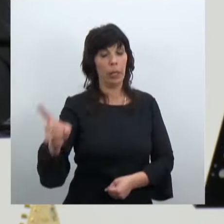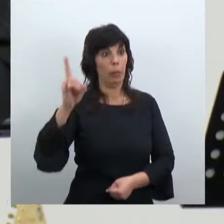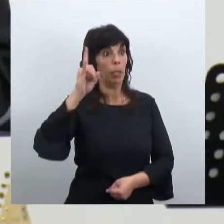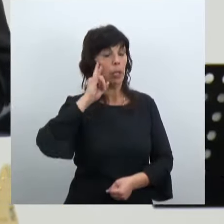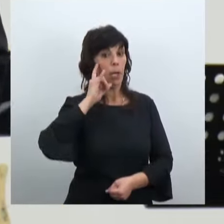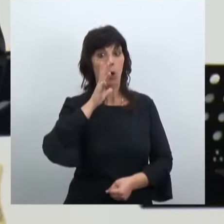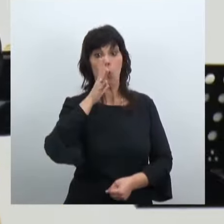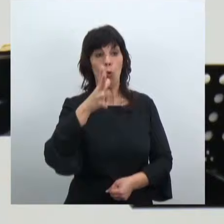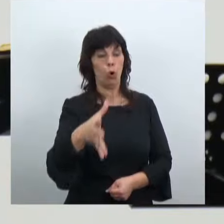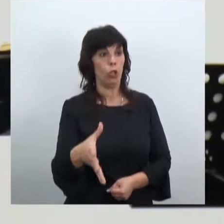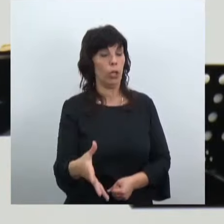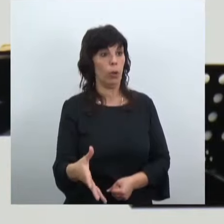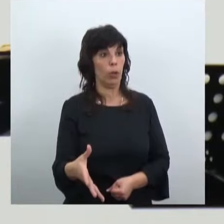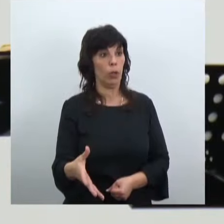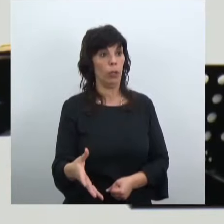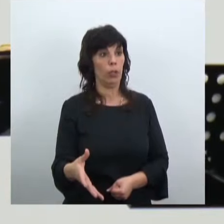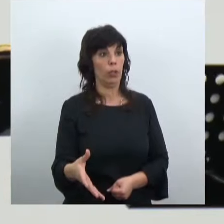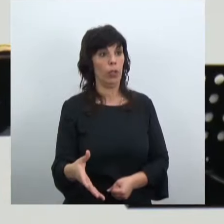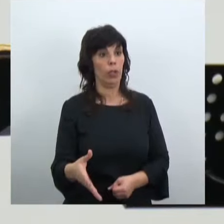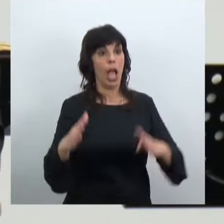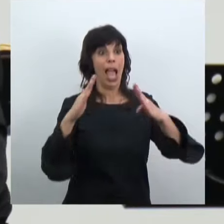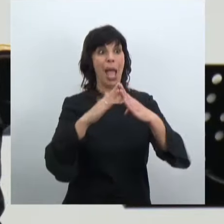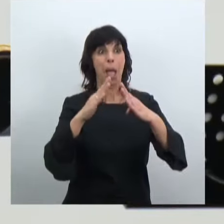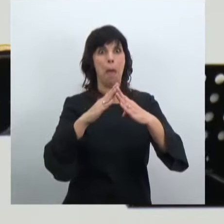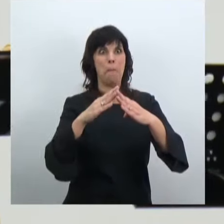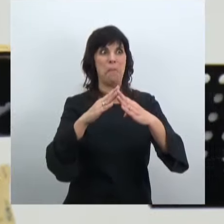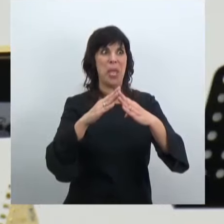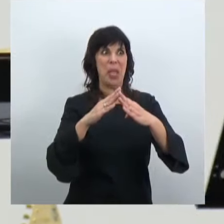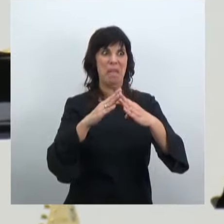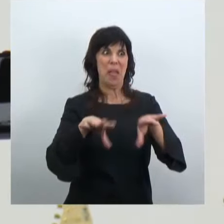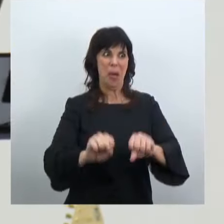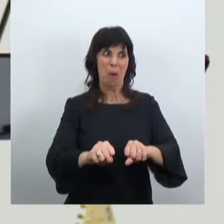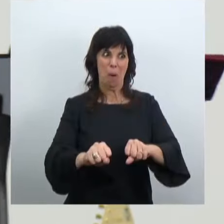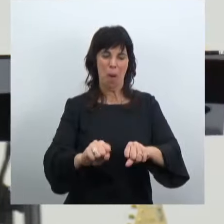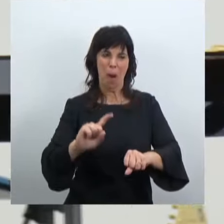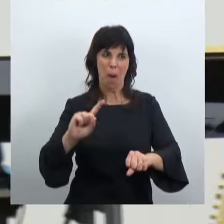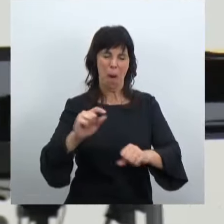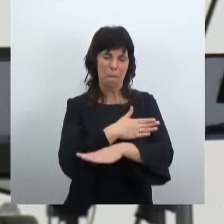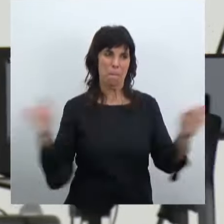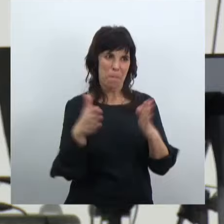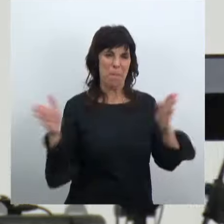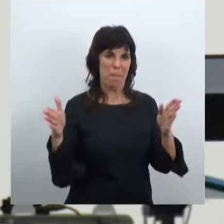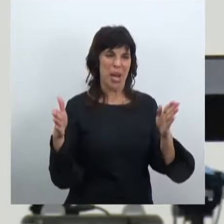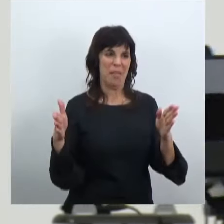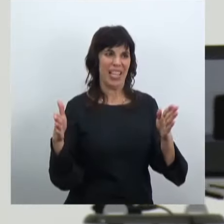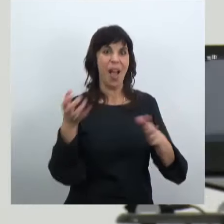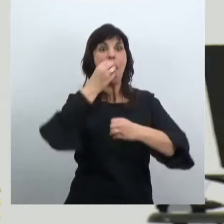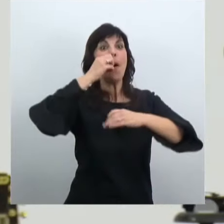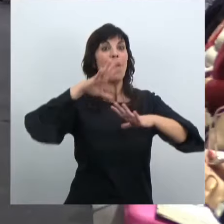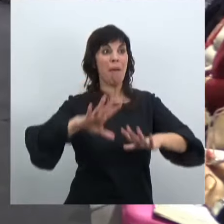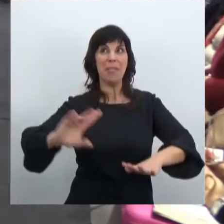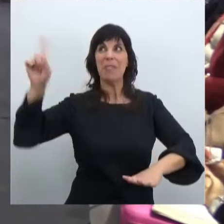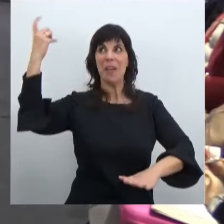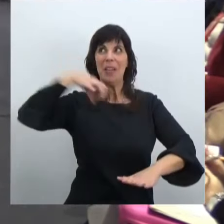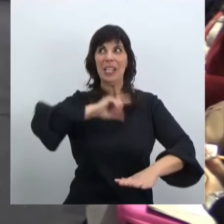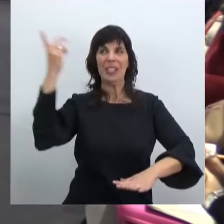firmaron su primera propia vivienda. Y dice, pastor, eso es parte de la bendición que el Señor